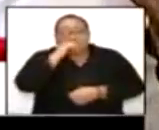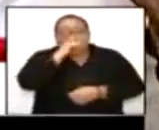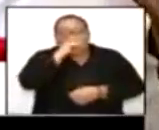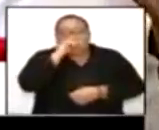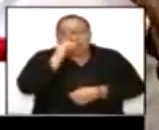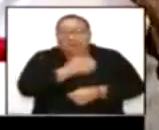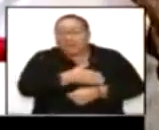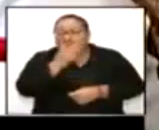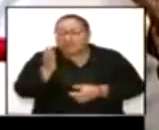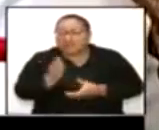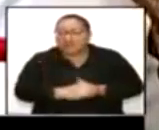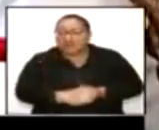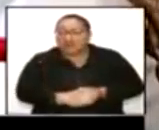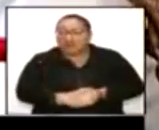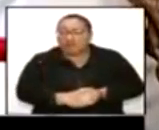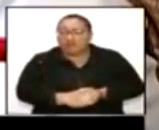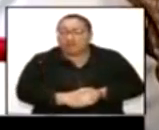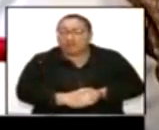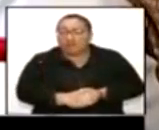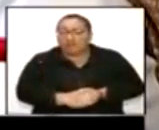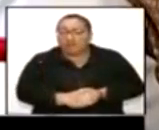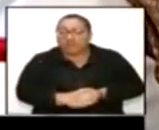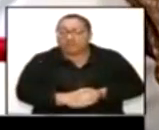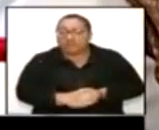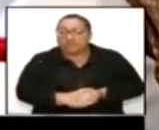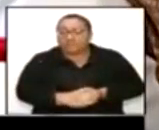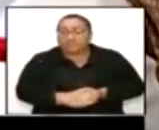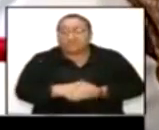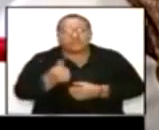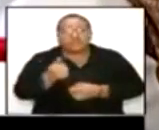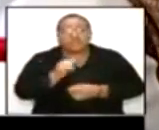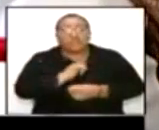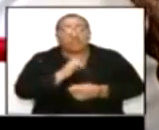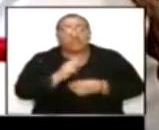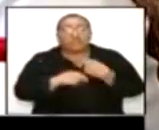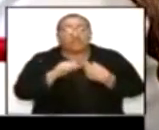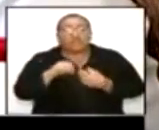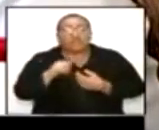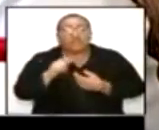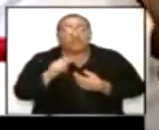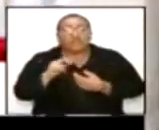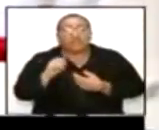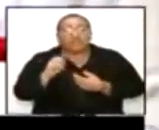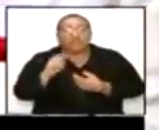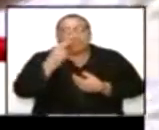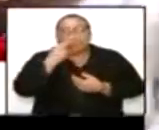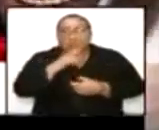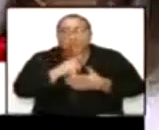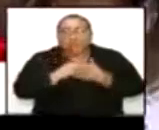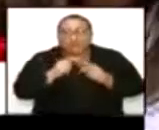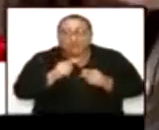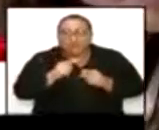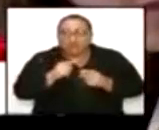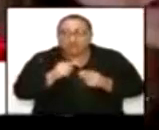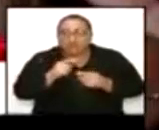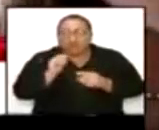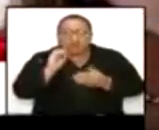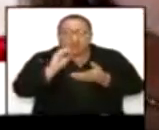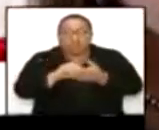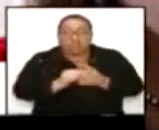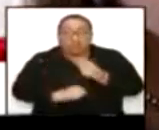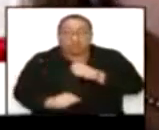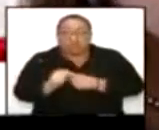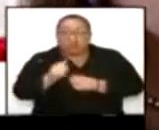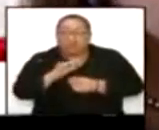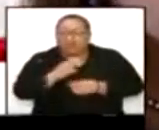lleven a otro lugar, al Instituto Nacional Materno Infantil, para que ahí le apliquen el aborto.